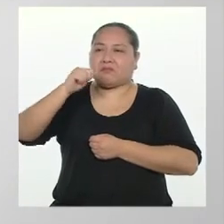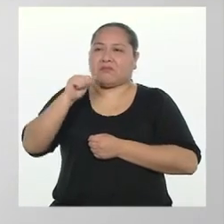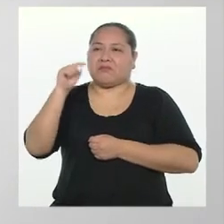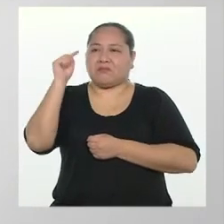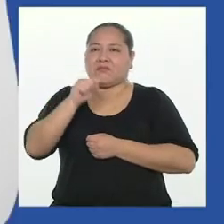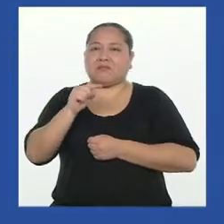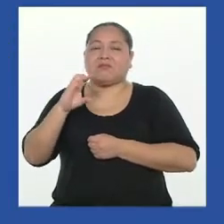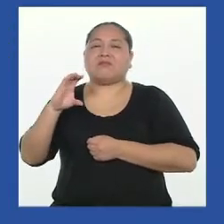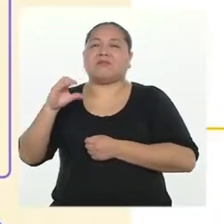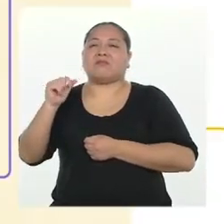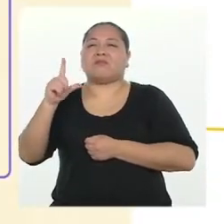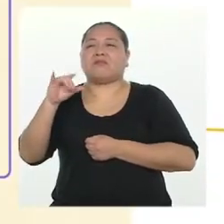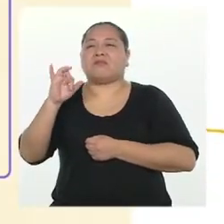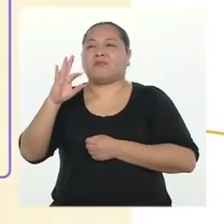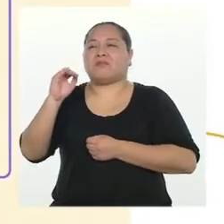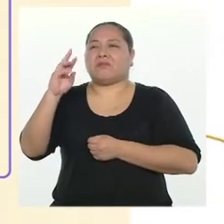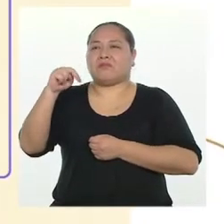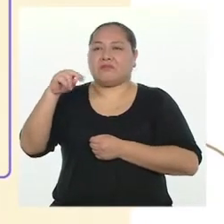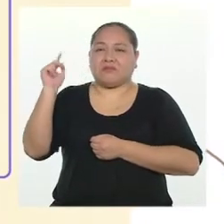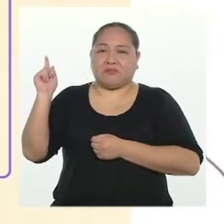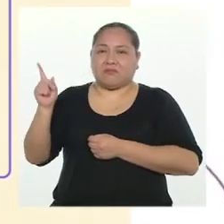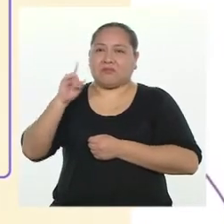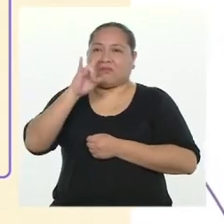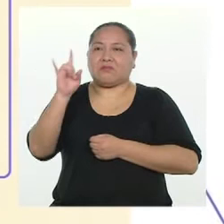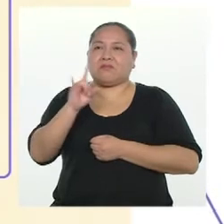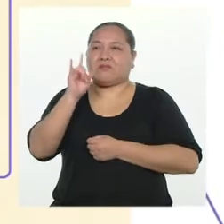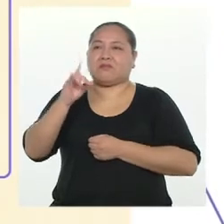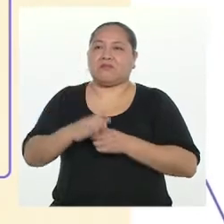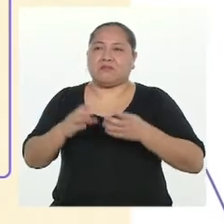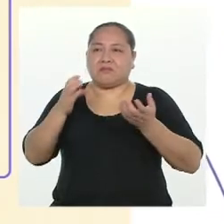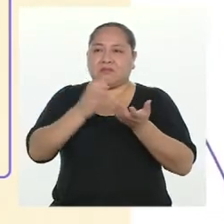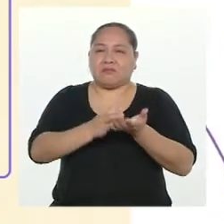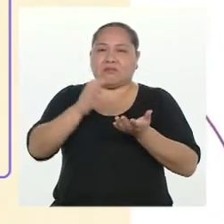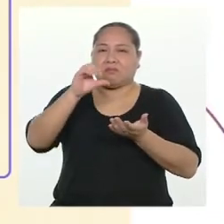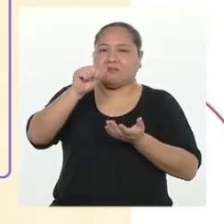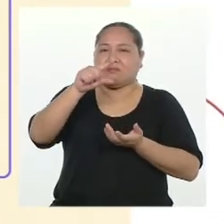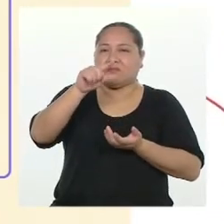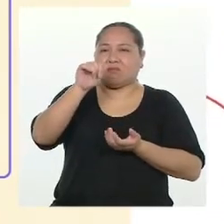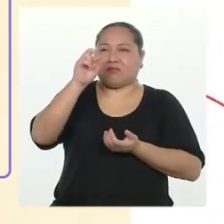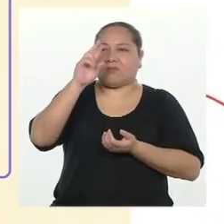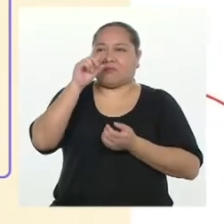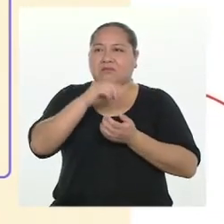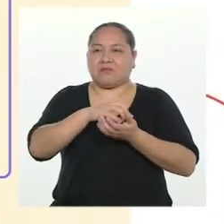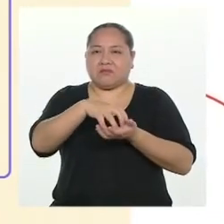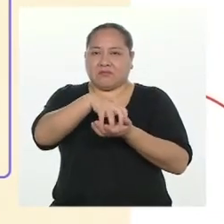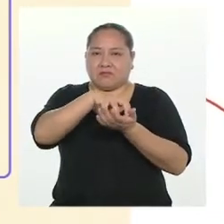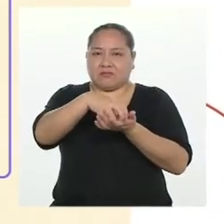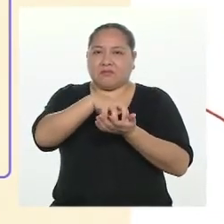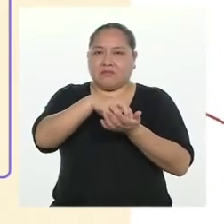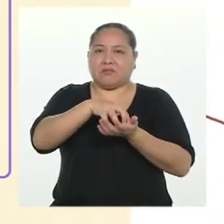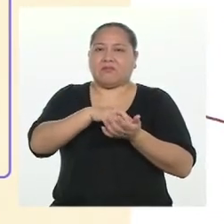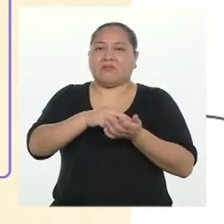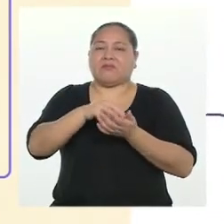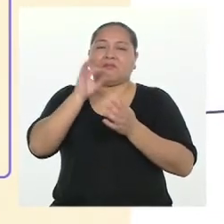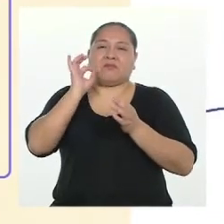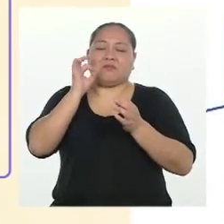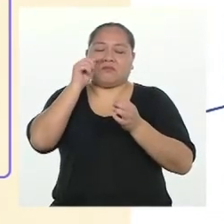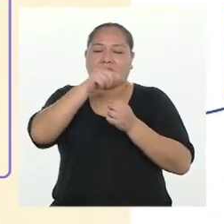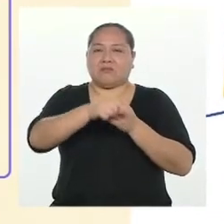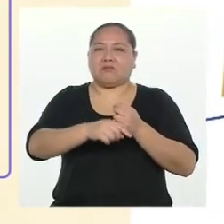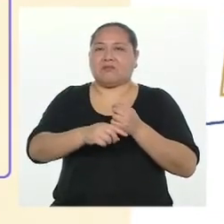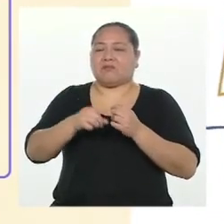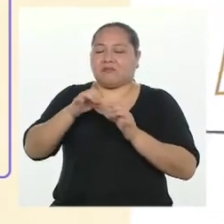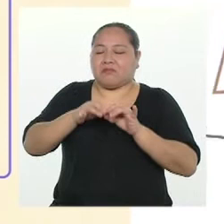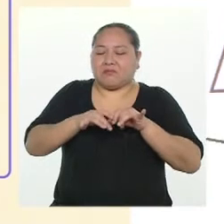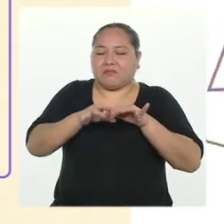de California. Ella utilizó una placa de agar que forma una gelatina nutritiva ideal para